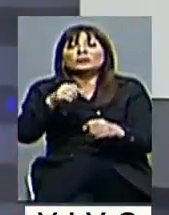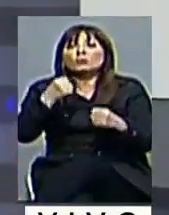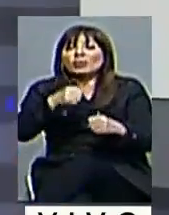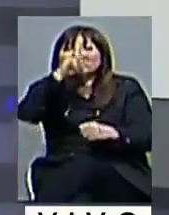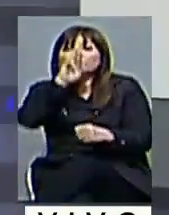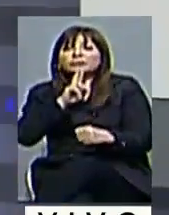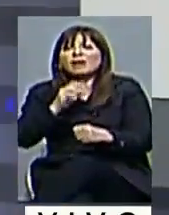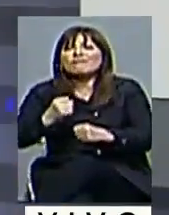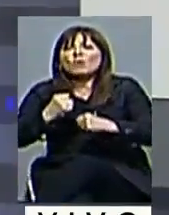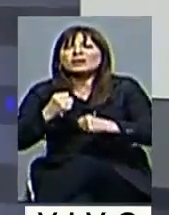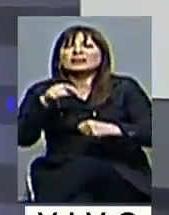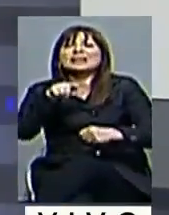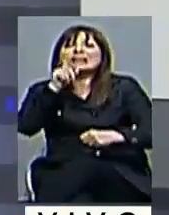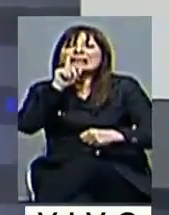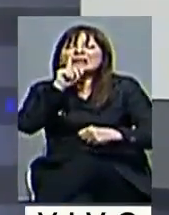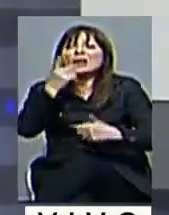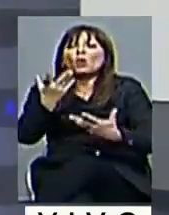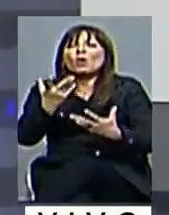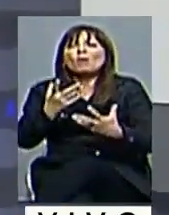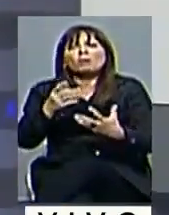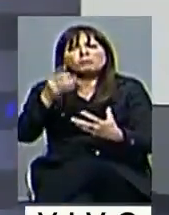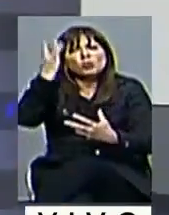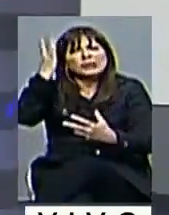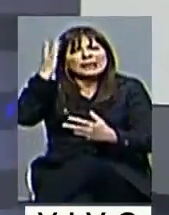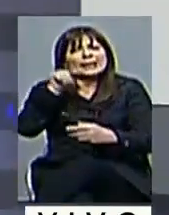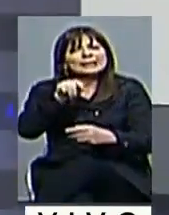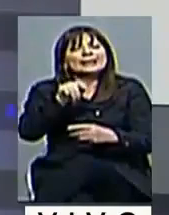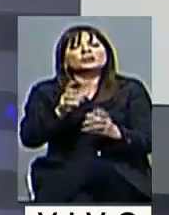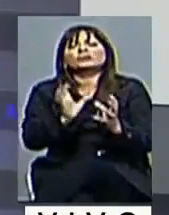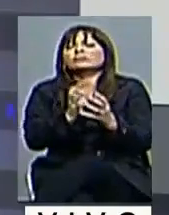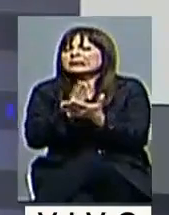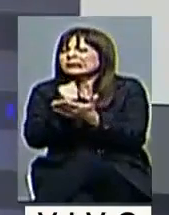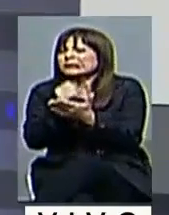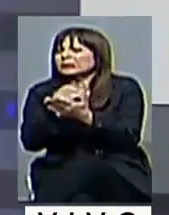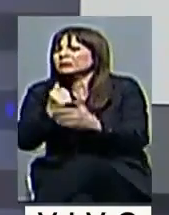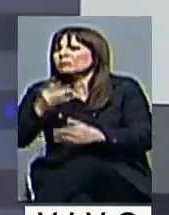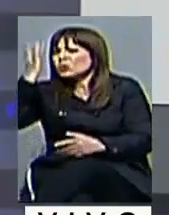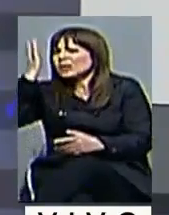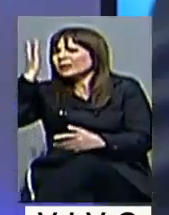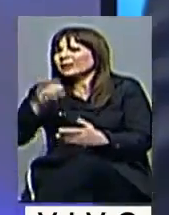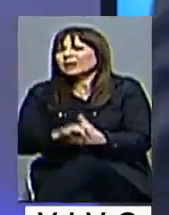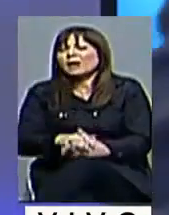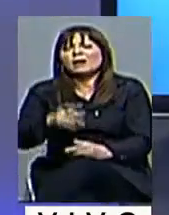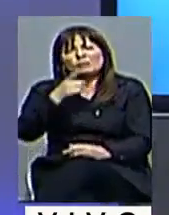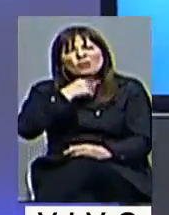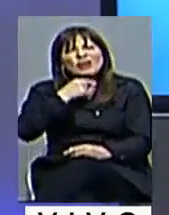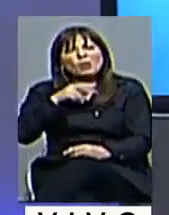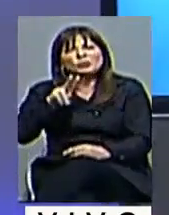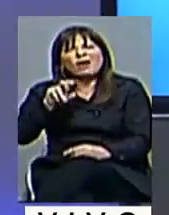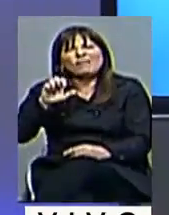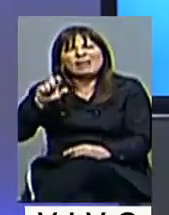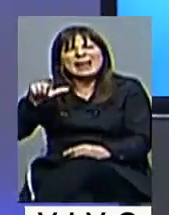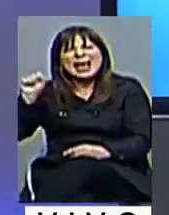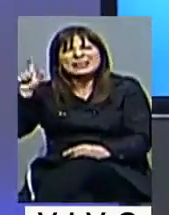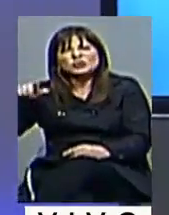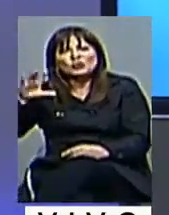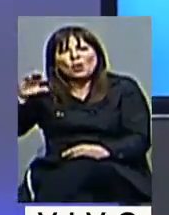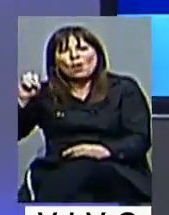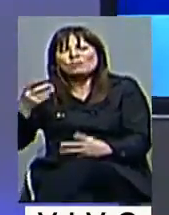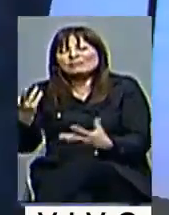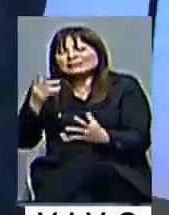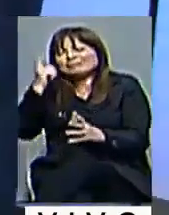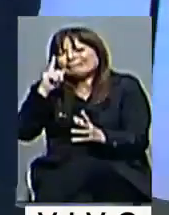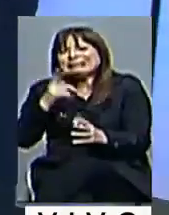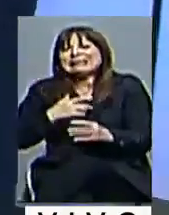rol más fuerte si tienen una jugada muy inteligente desde el punto de vista simbólico. Velasco no alcanzó, me había gustado Velasco a mí. Sí, Velasco sí, más tiene que dividir